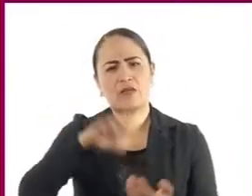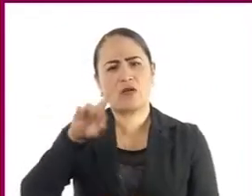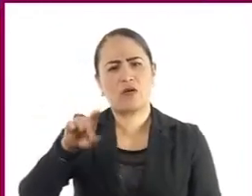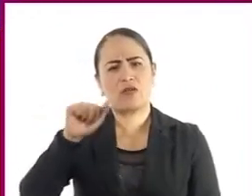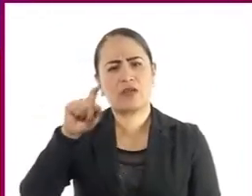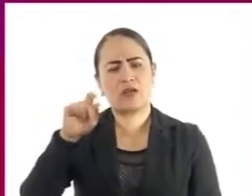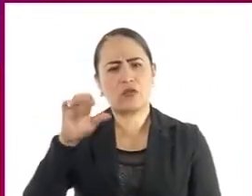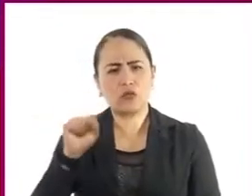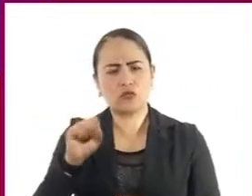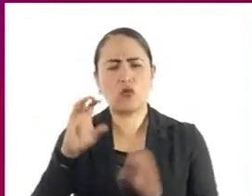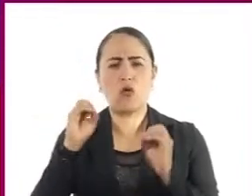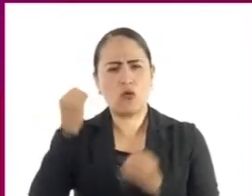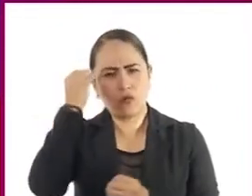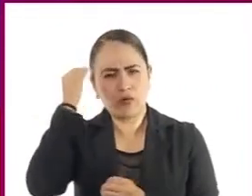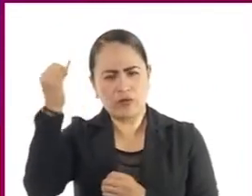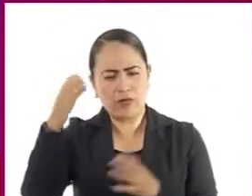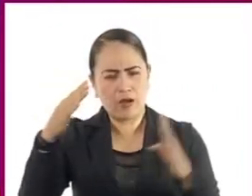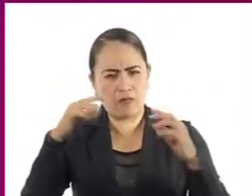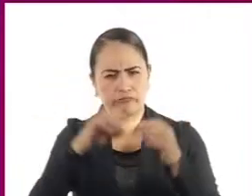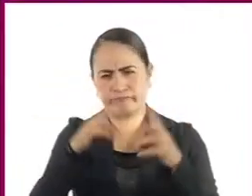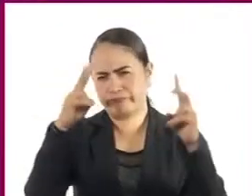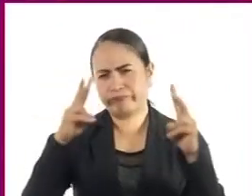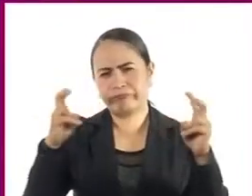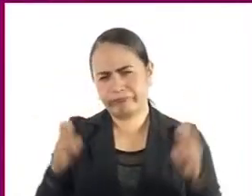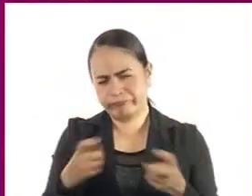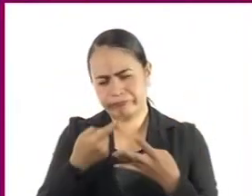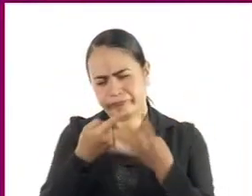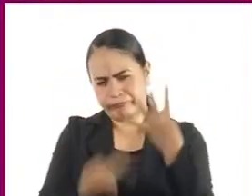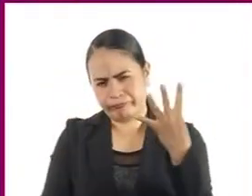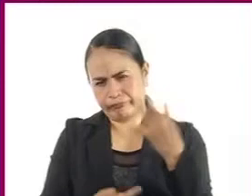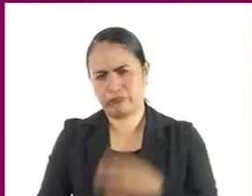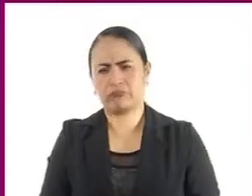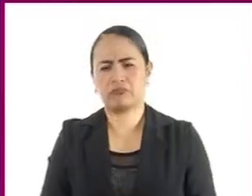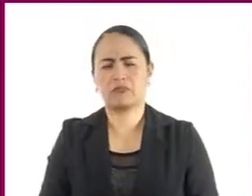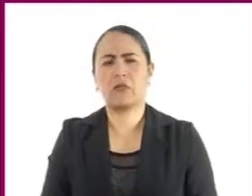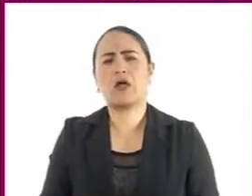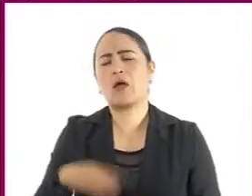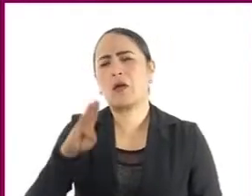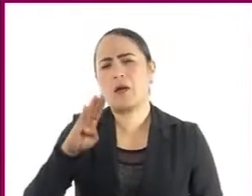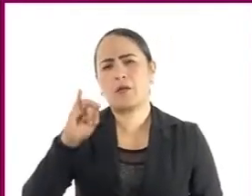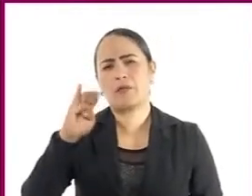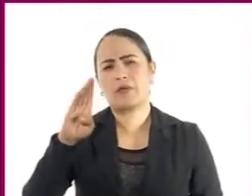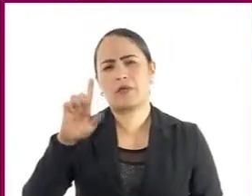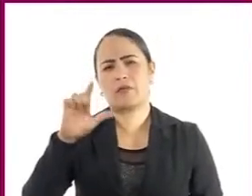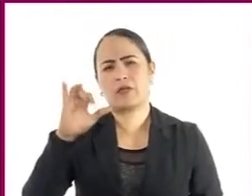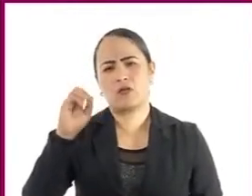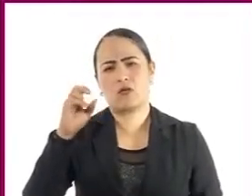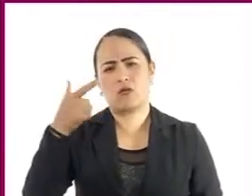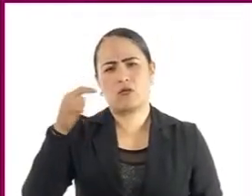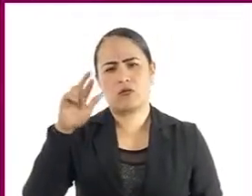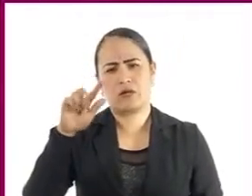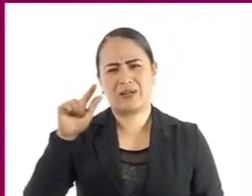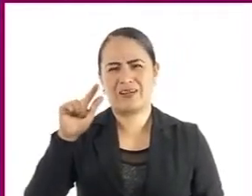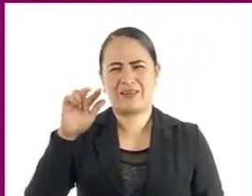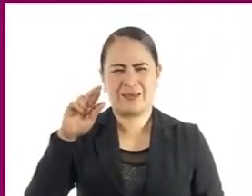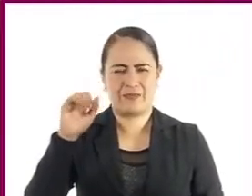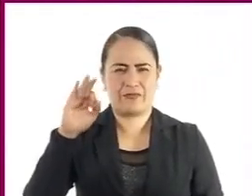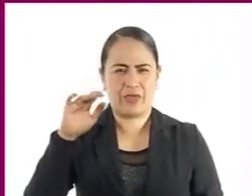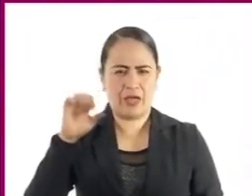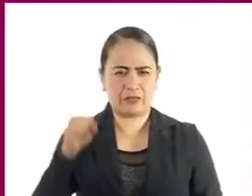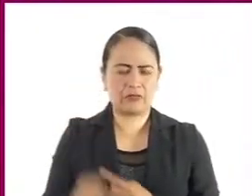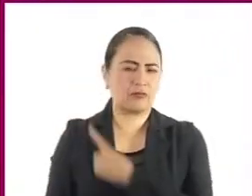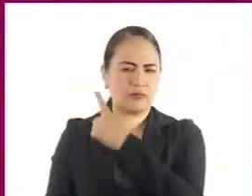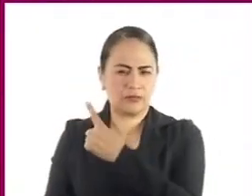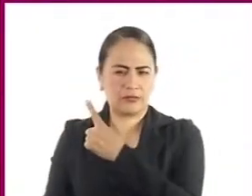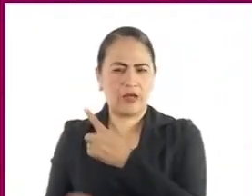una idea general de algún tema y pueden ser bibliografías, almanaques, directorios,